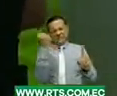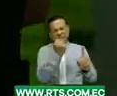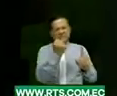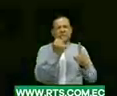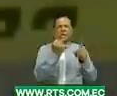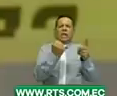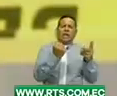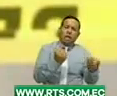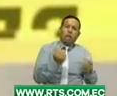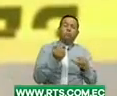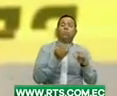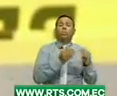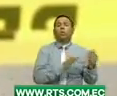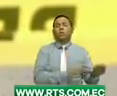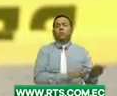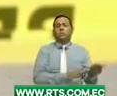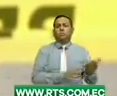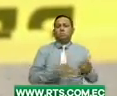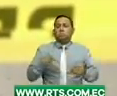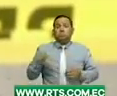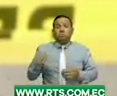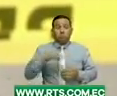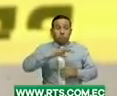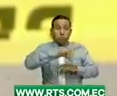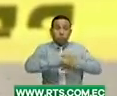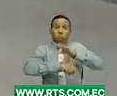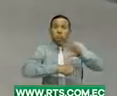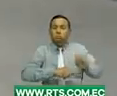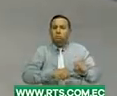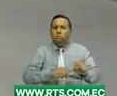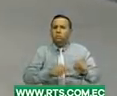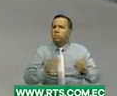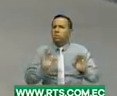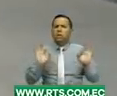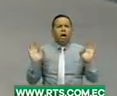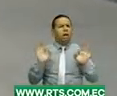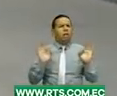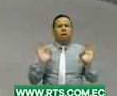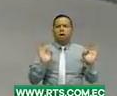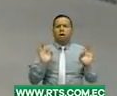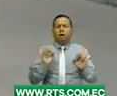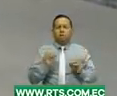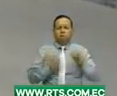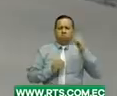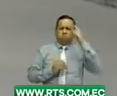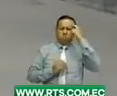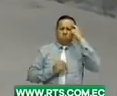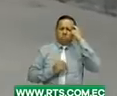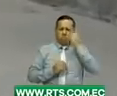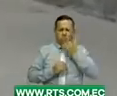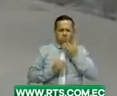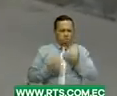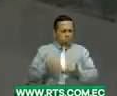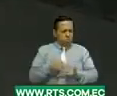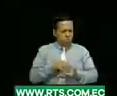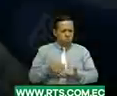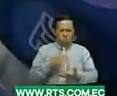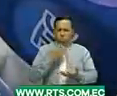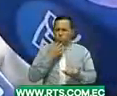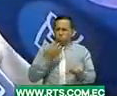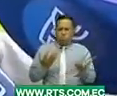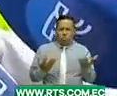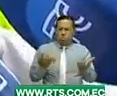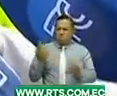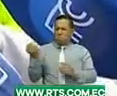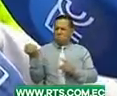el desconocido no se le sustrajo ningún objeto de valor. Dicen tener más dudas que certezas. Ya encontramos así ya el cadáver,